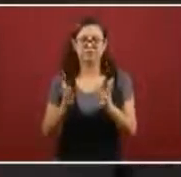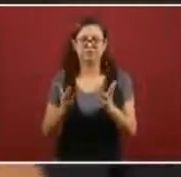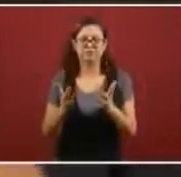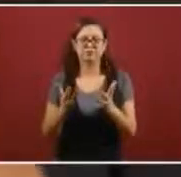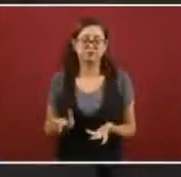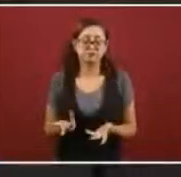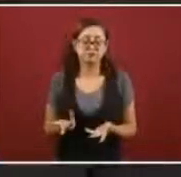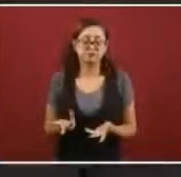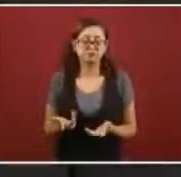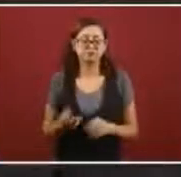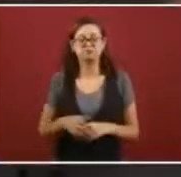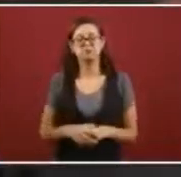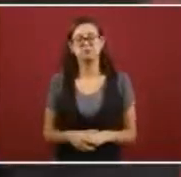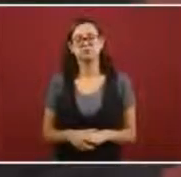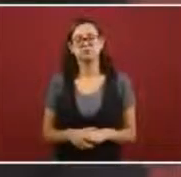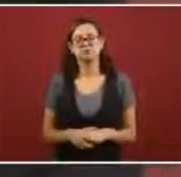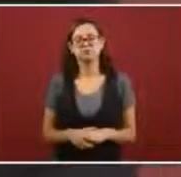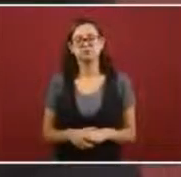y